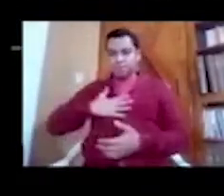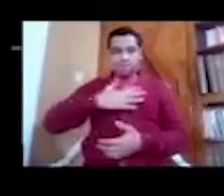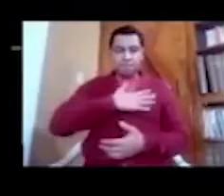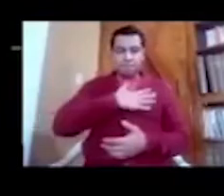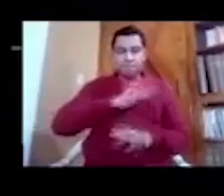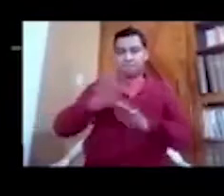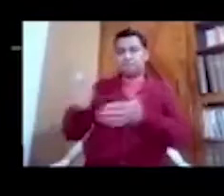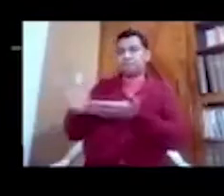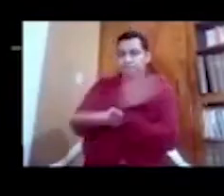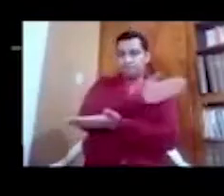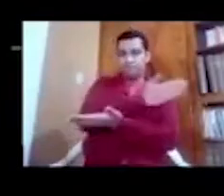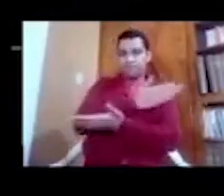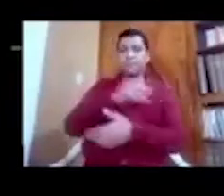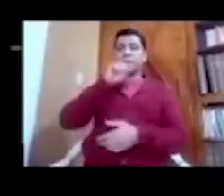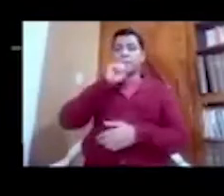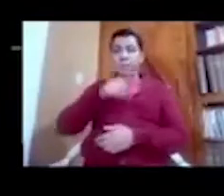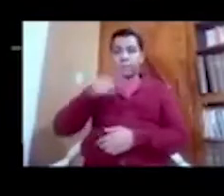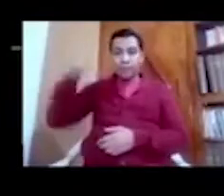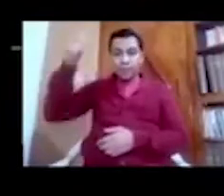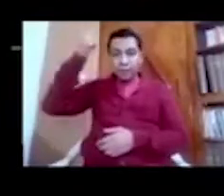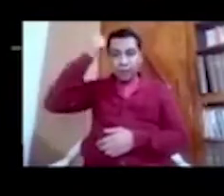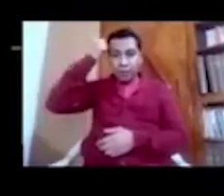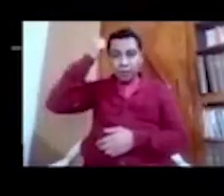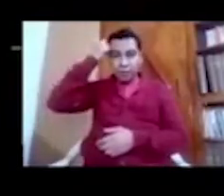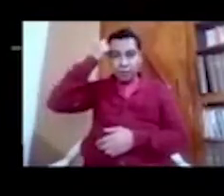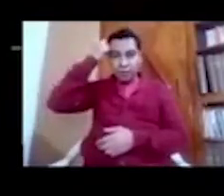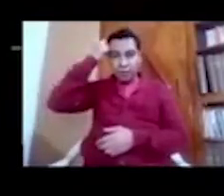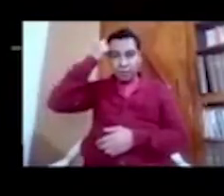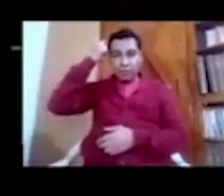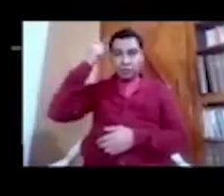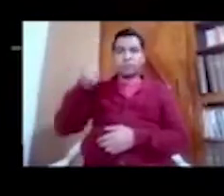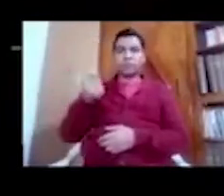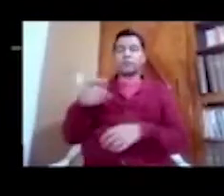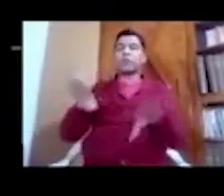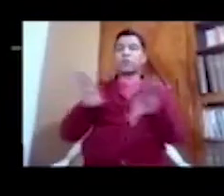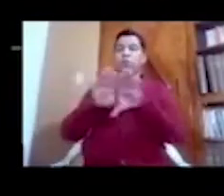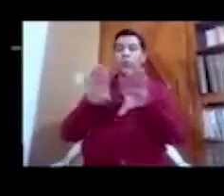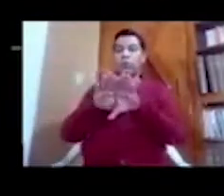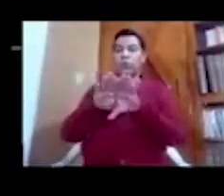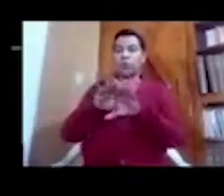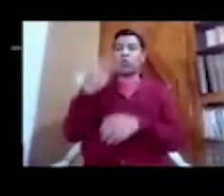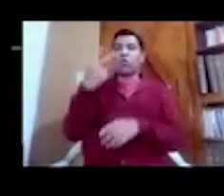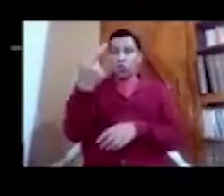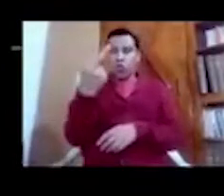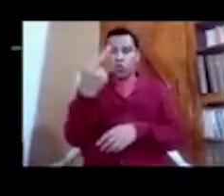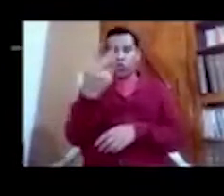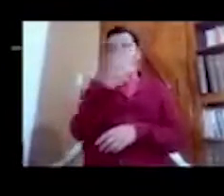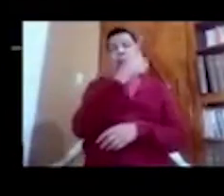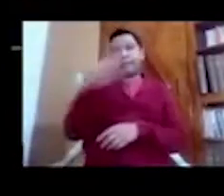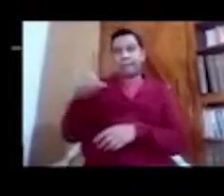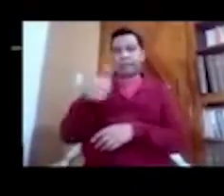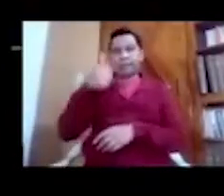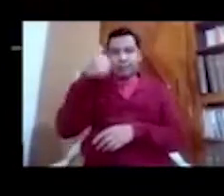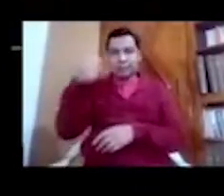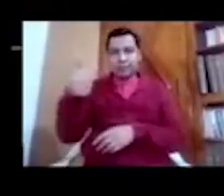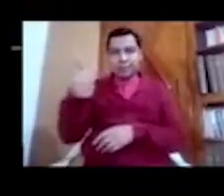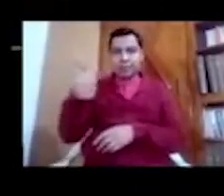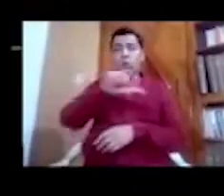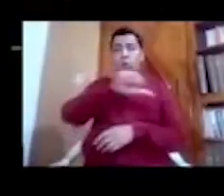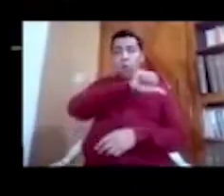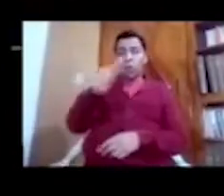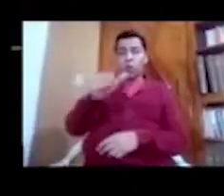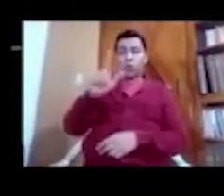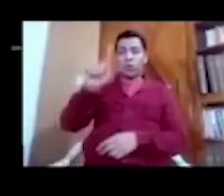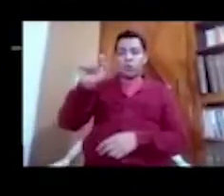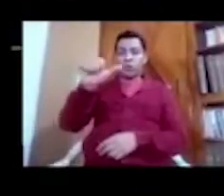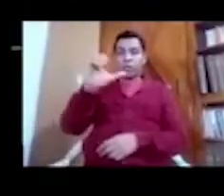los acoluas, es parte de la alianza que toma dos sextas partes, y Tlacopan o Tacuba, que es la ciudad